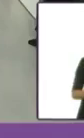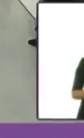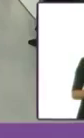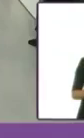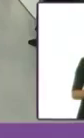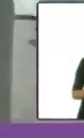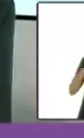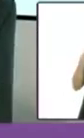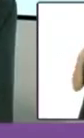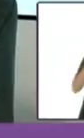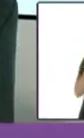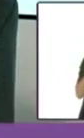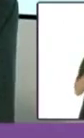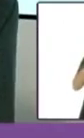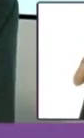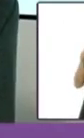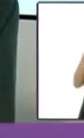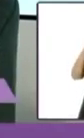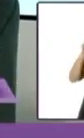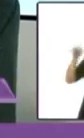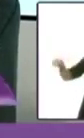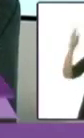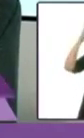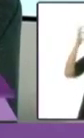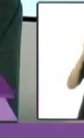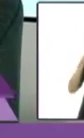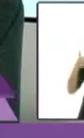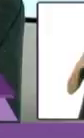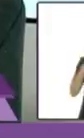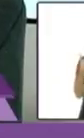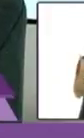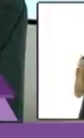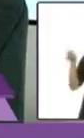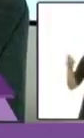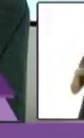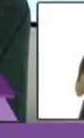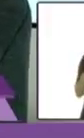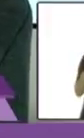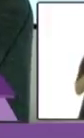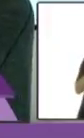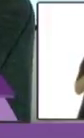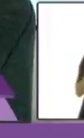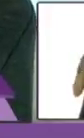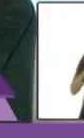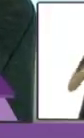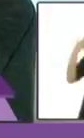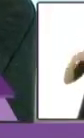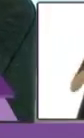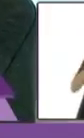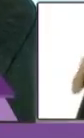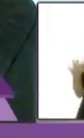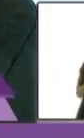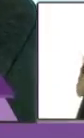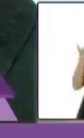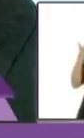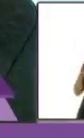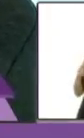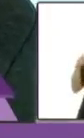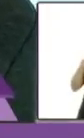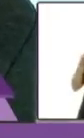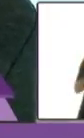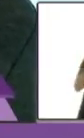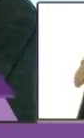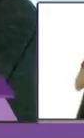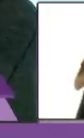Marcelo Ebrard, que por cierto ahí pues le faltó, o quizá se mordió la lengua a Alejandra Barrales, porque recordemos que ella